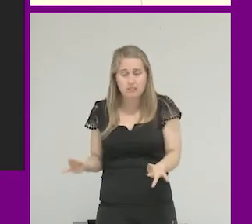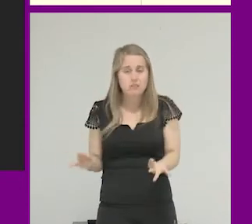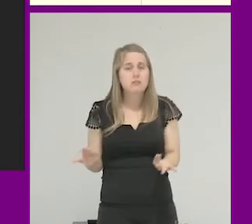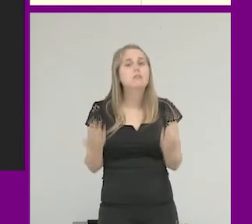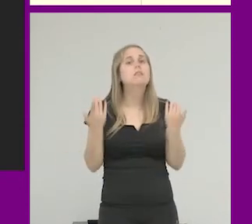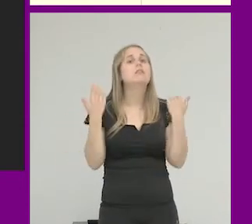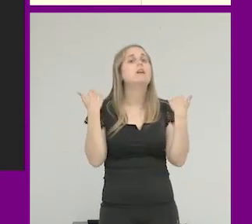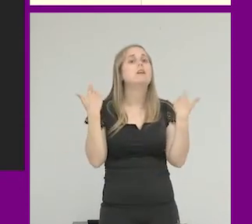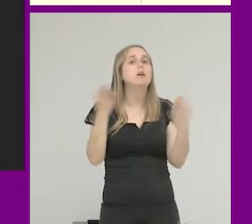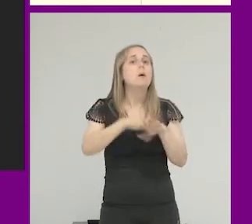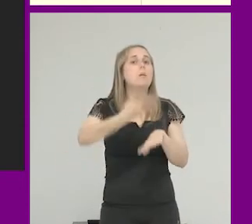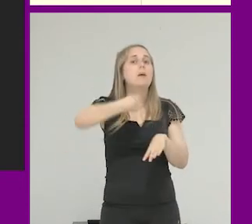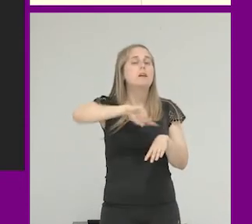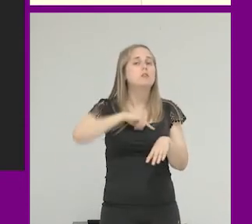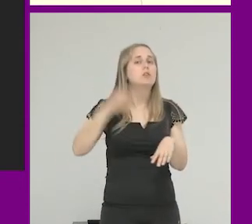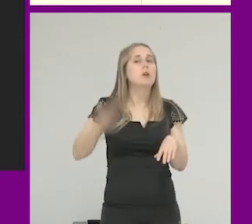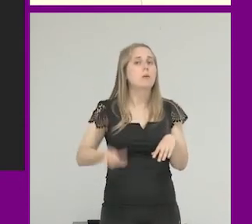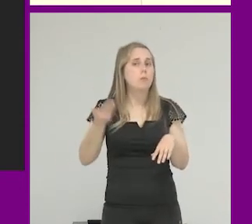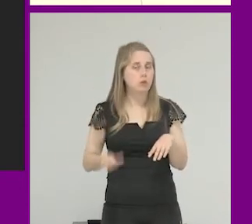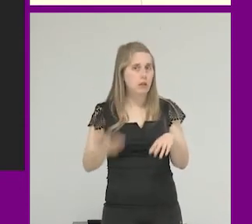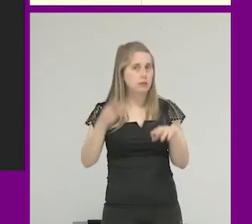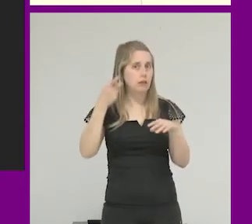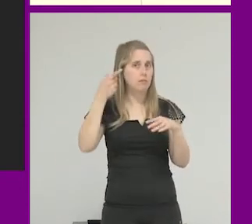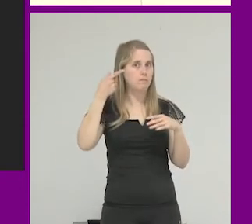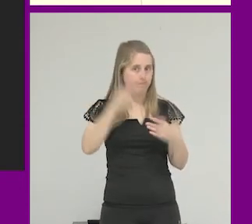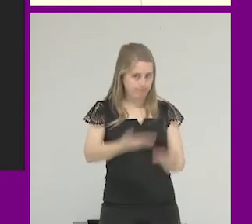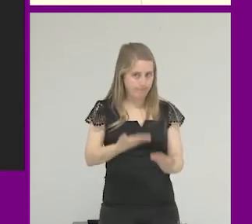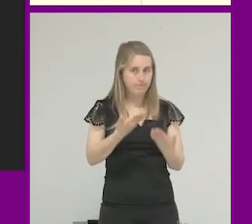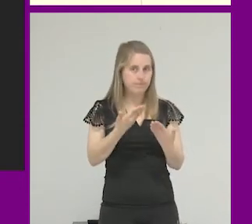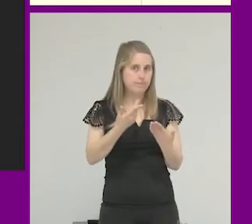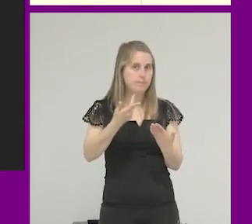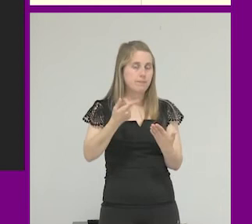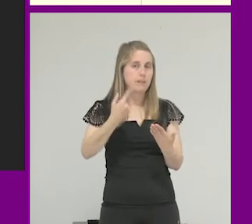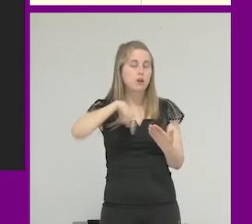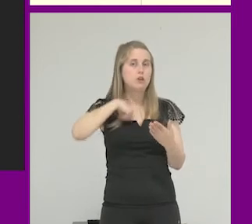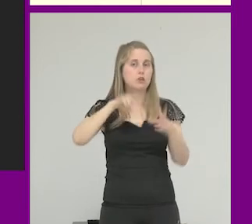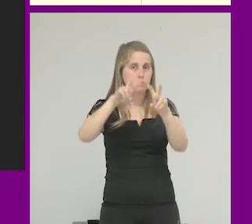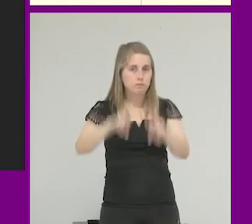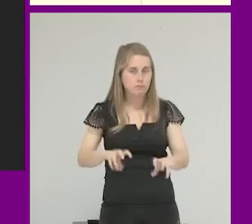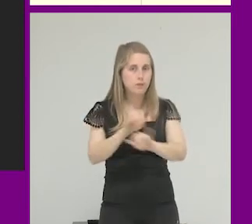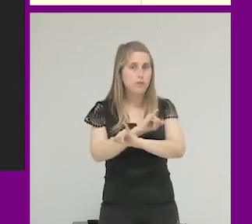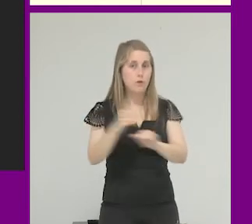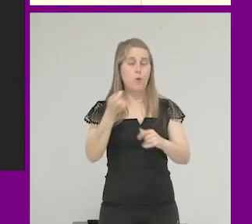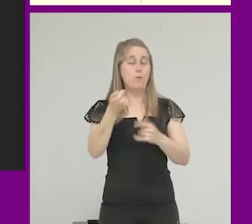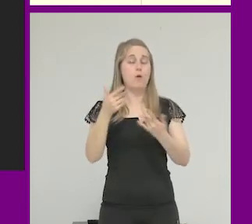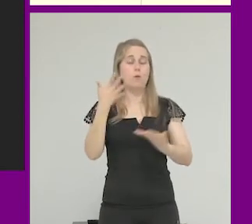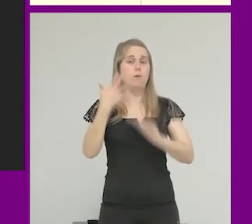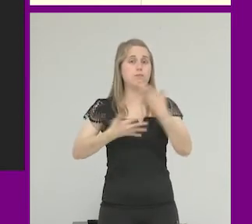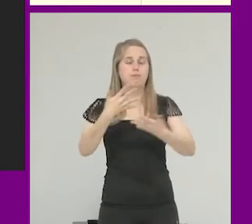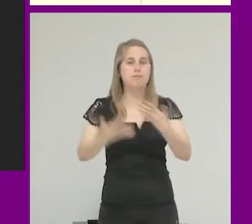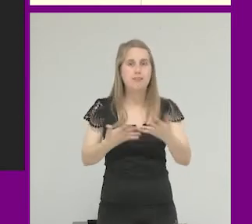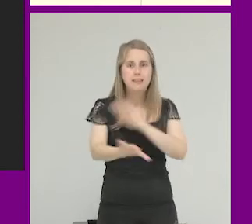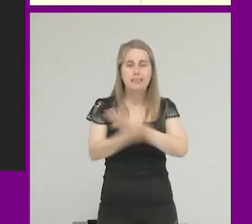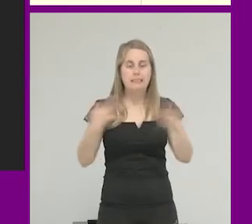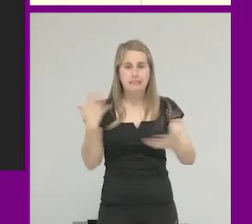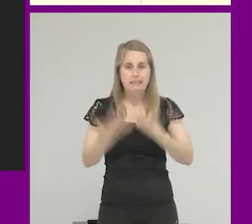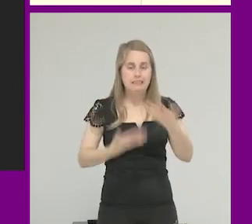bueno, guretzako oso garrantzua da remarkatzea hau, bukatzen dugu ikerketa modu nahiko bortitz batean, baina,